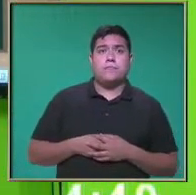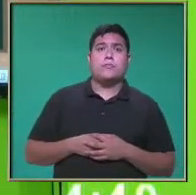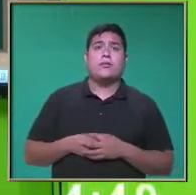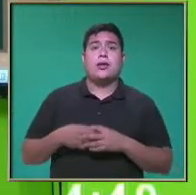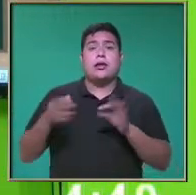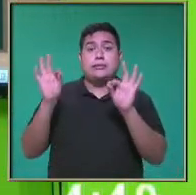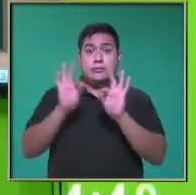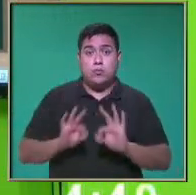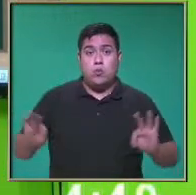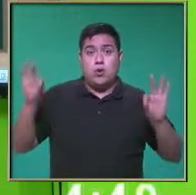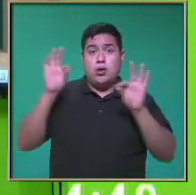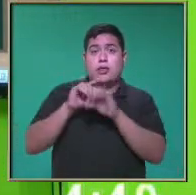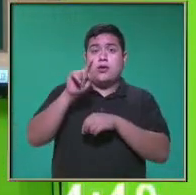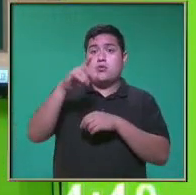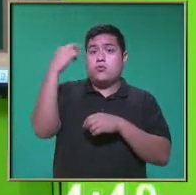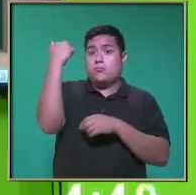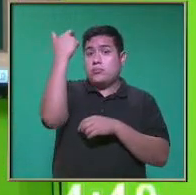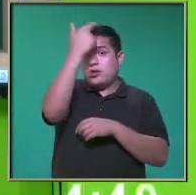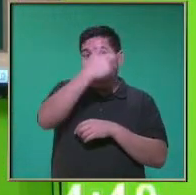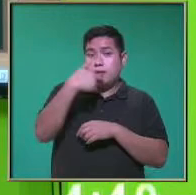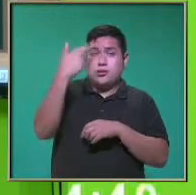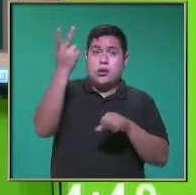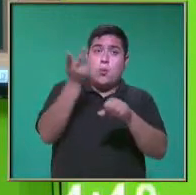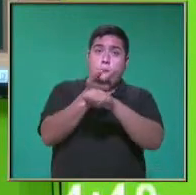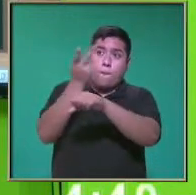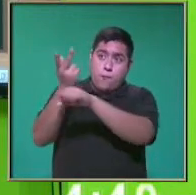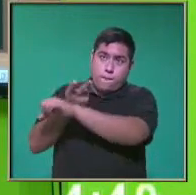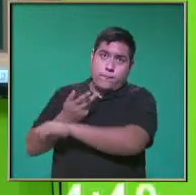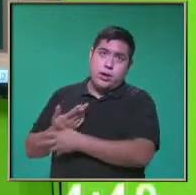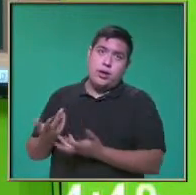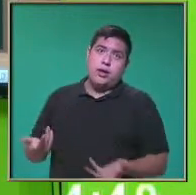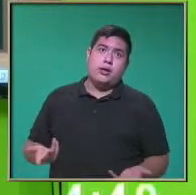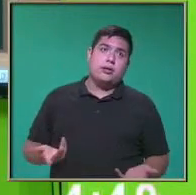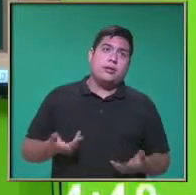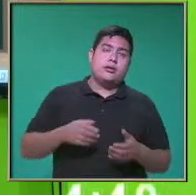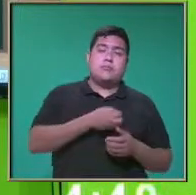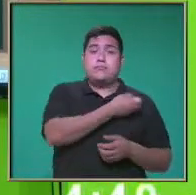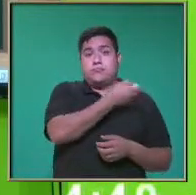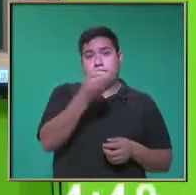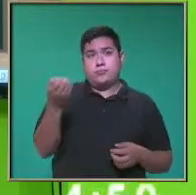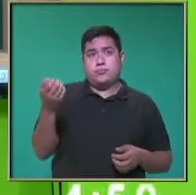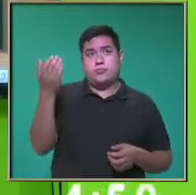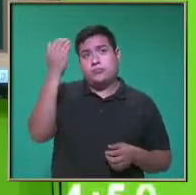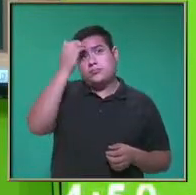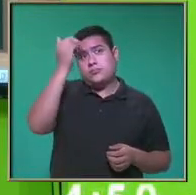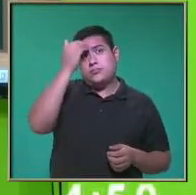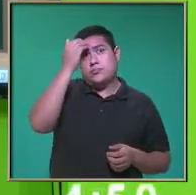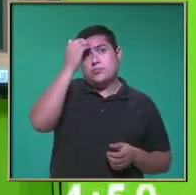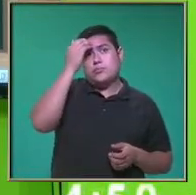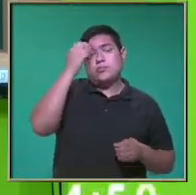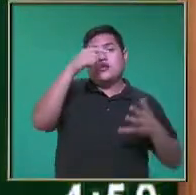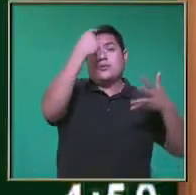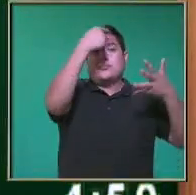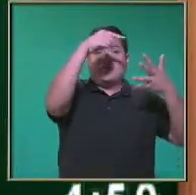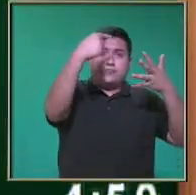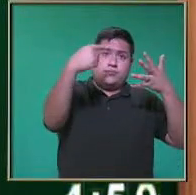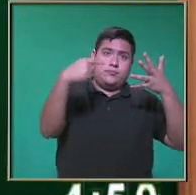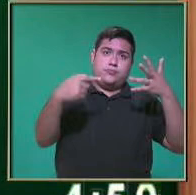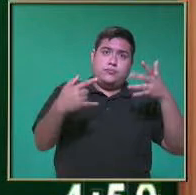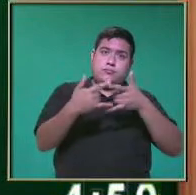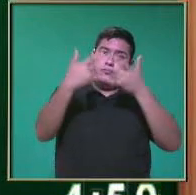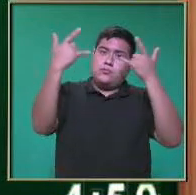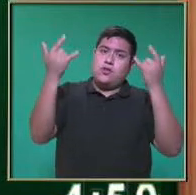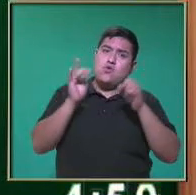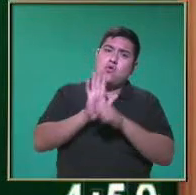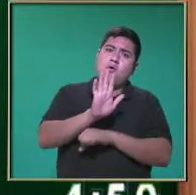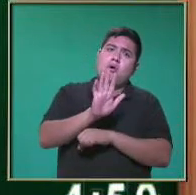importante que siempre analices cómo suceden las cosas y cuál es el orden. Now we have the elements in a story. ¿Cuáles son los elementos